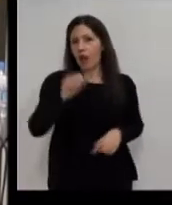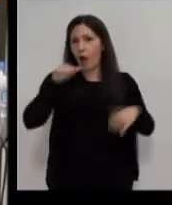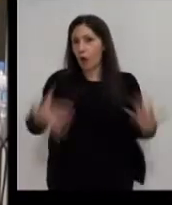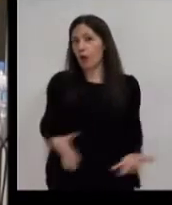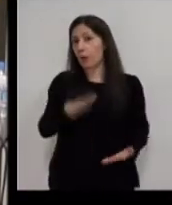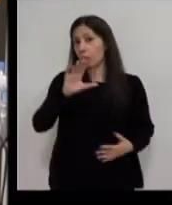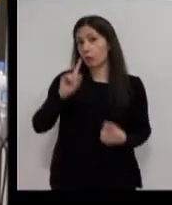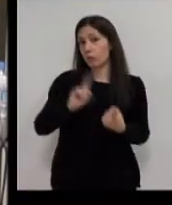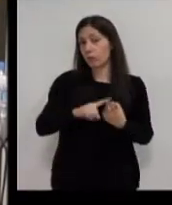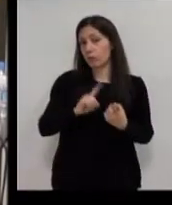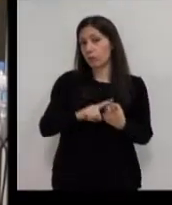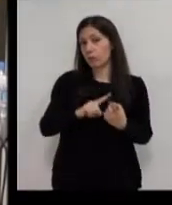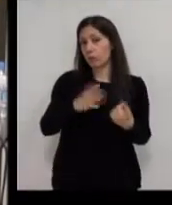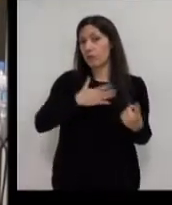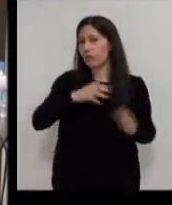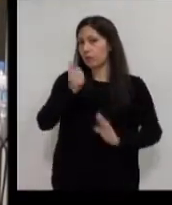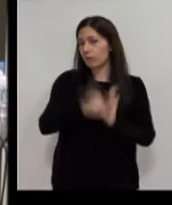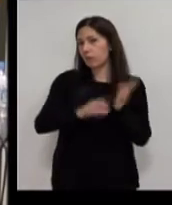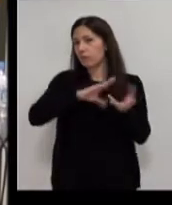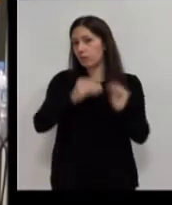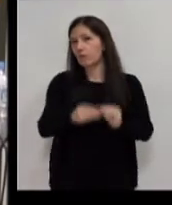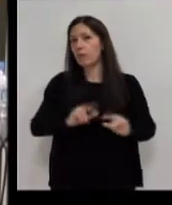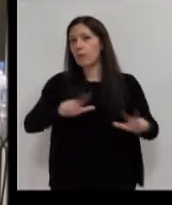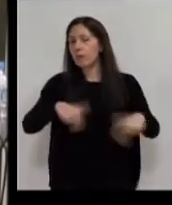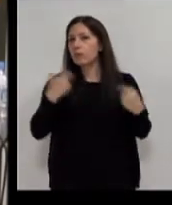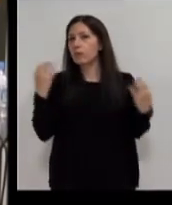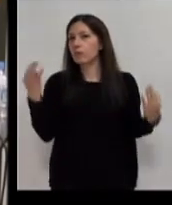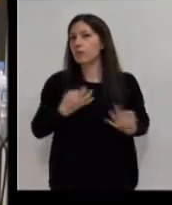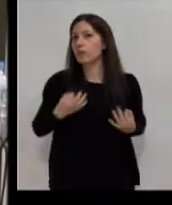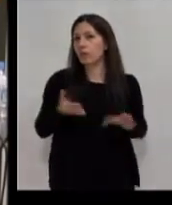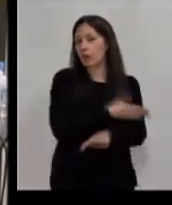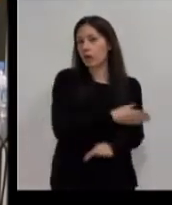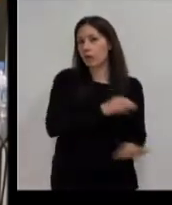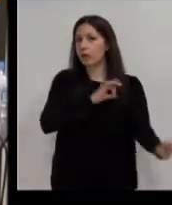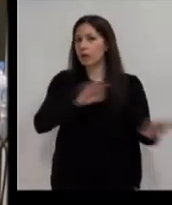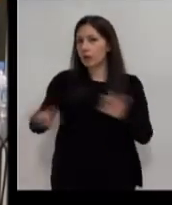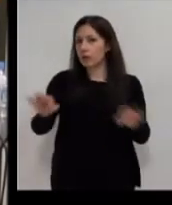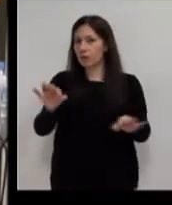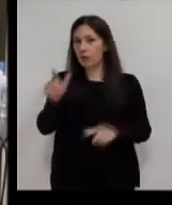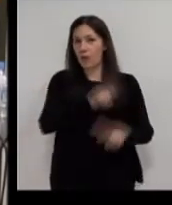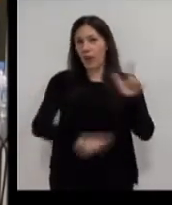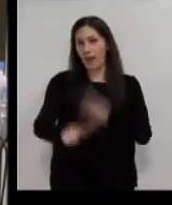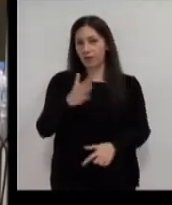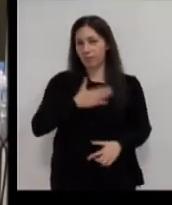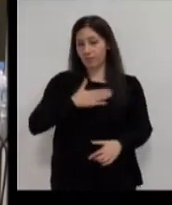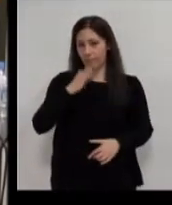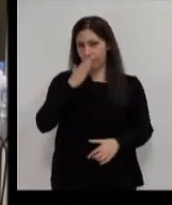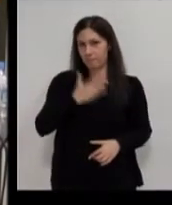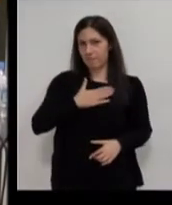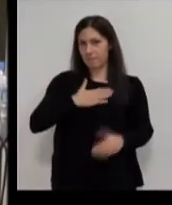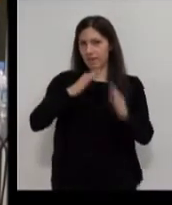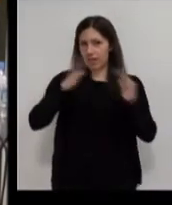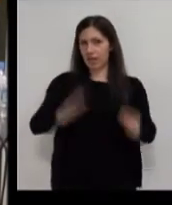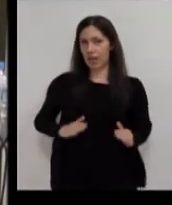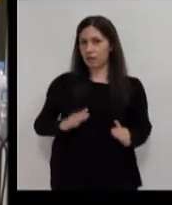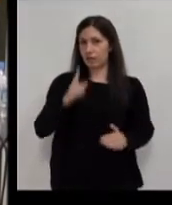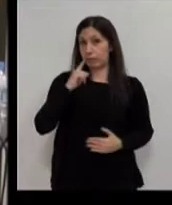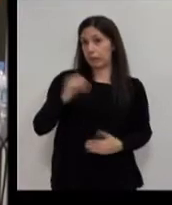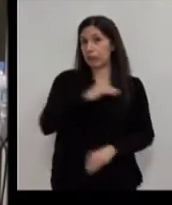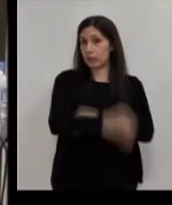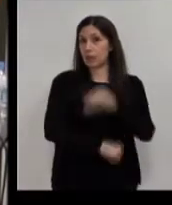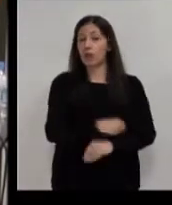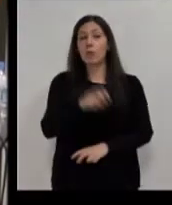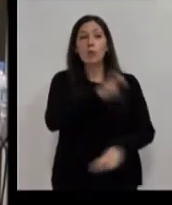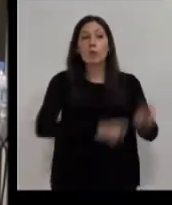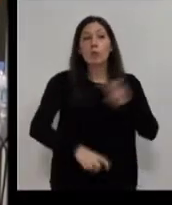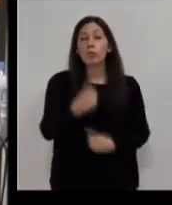con todas las que existen en dos sentidos. Primero, porque Tour for All no solamente te permite planificar el viaje desde tu casa, que tú eras lo que